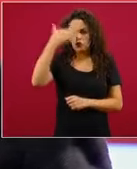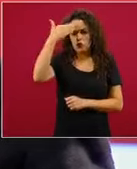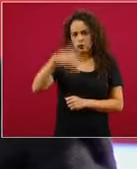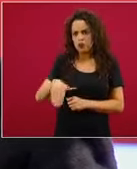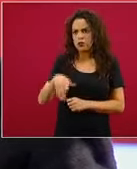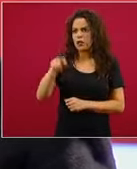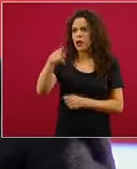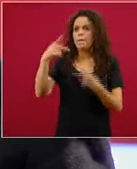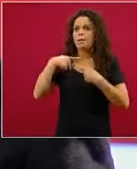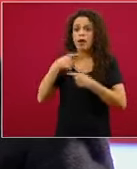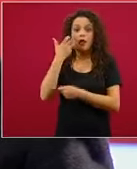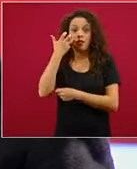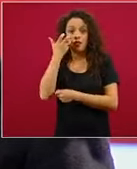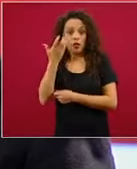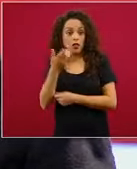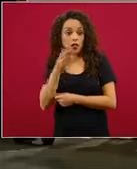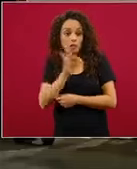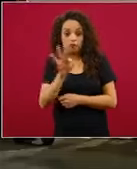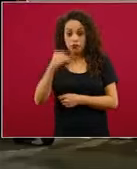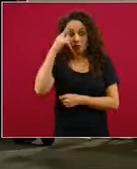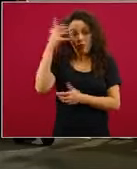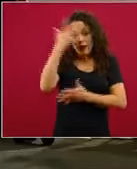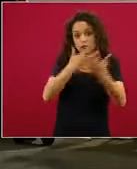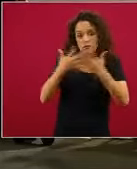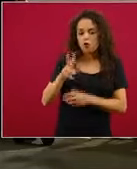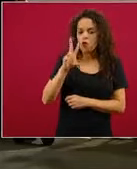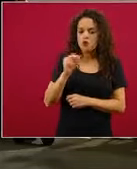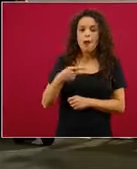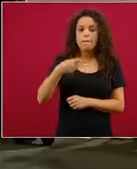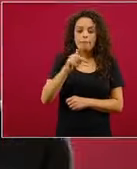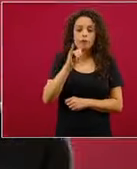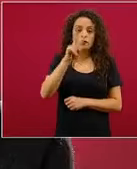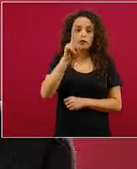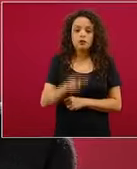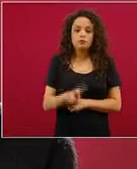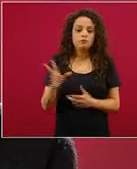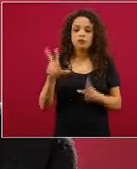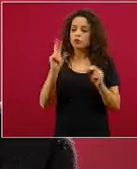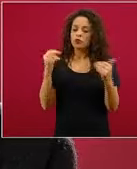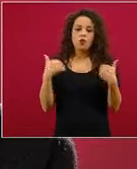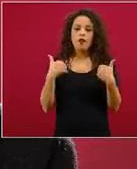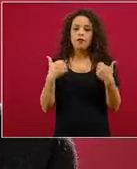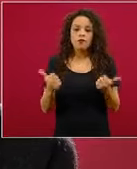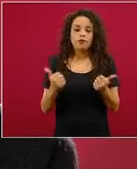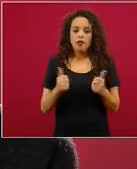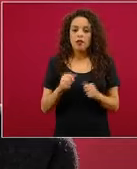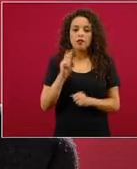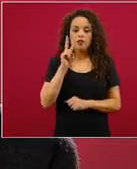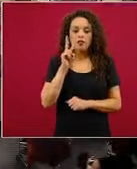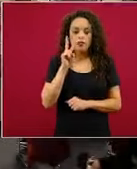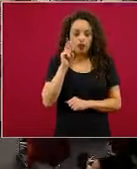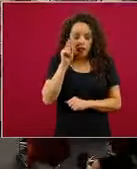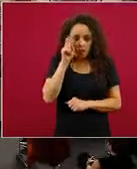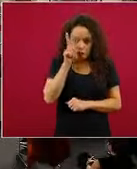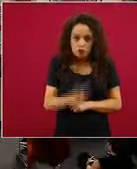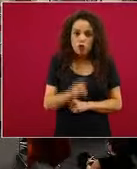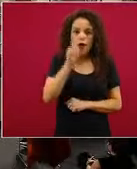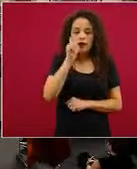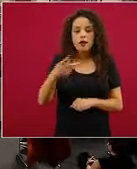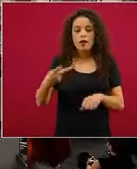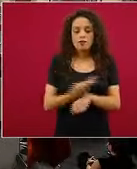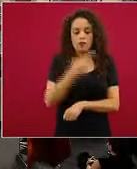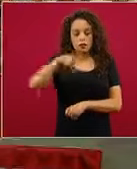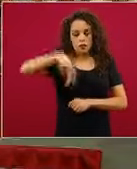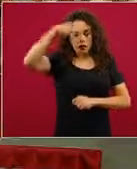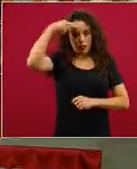confundir en ese sentido a la población, pero sí refleja un pobre entendimiento de la realidad que está viviendo nuestro país. Y